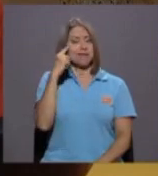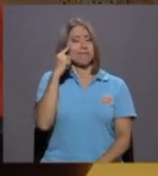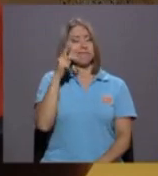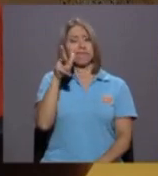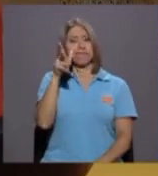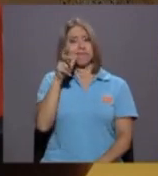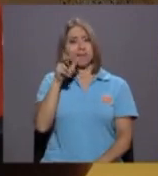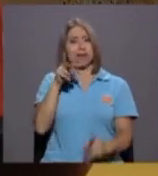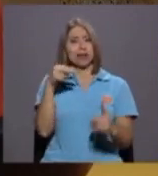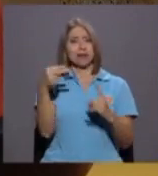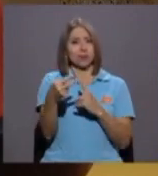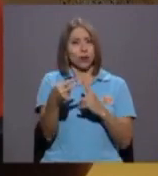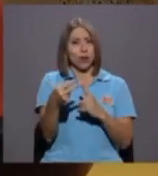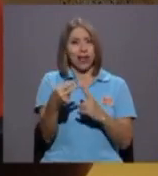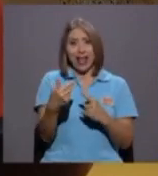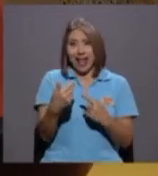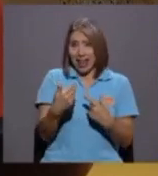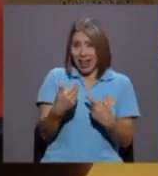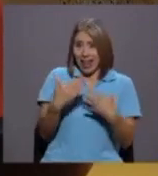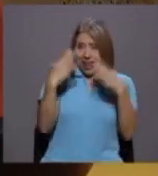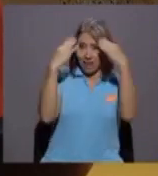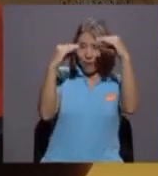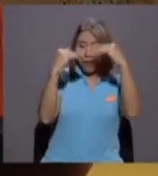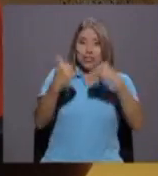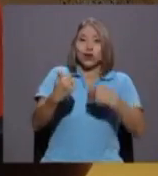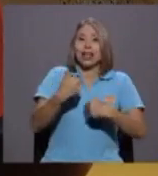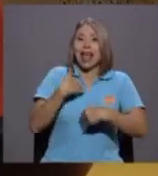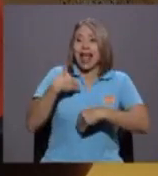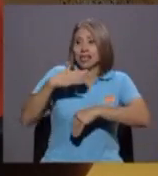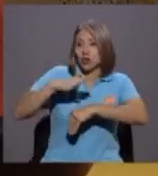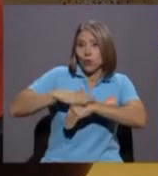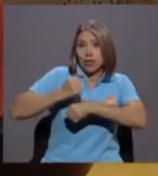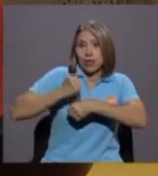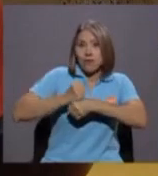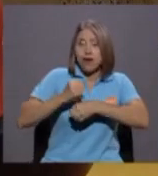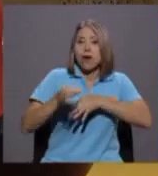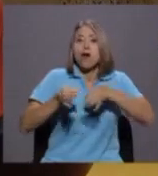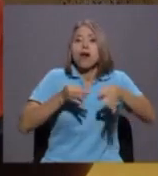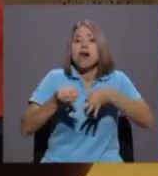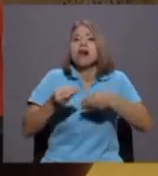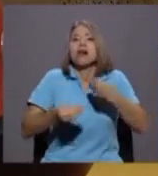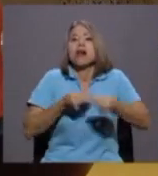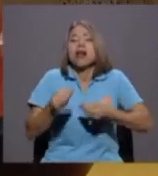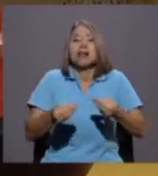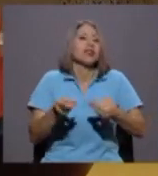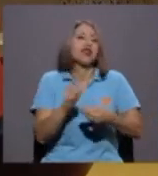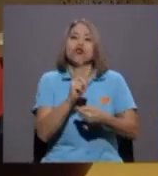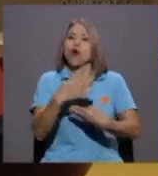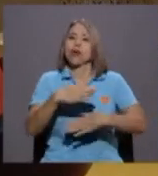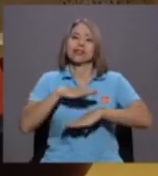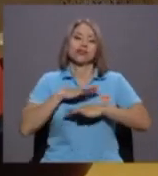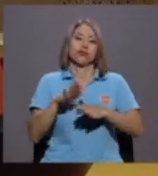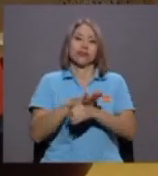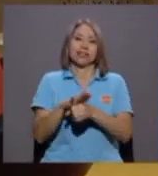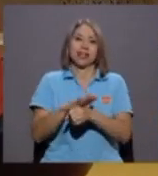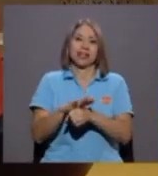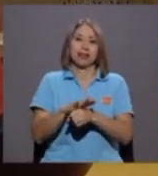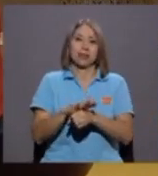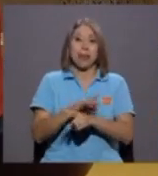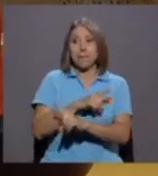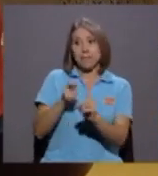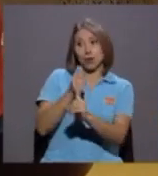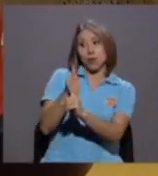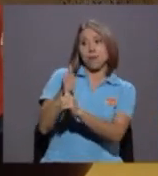que la información que hay sobre rendición de cuentas no es suficiente. Mientras que los funcionarios públicos dicen que